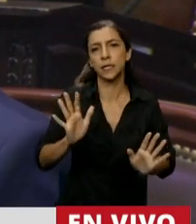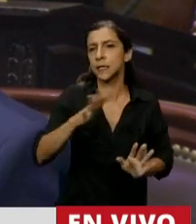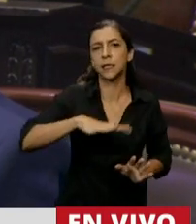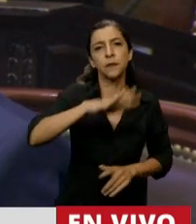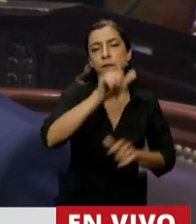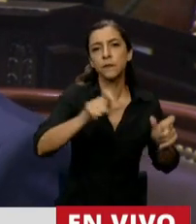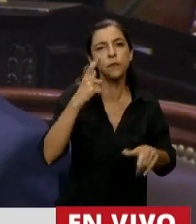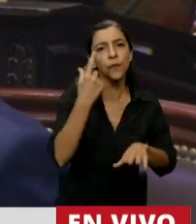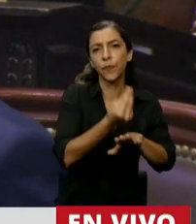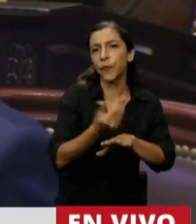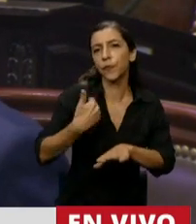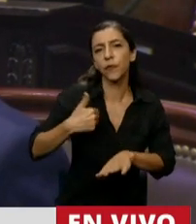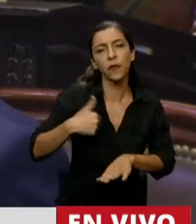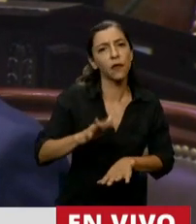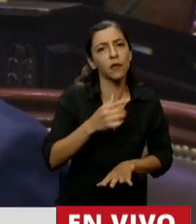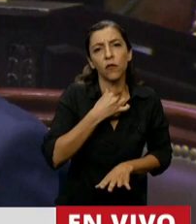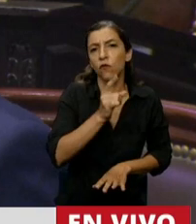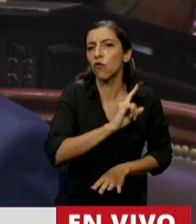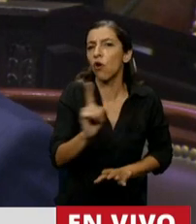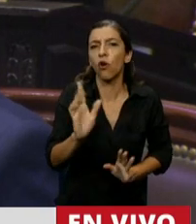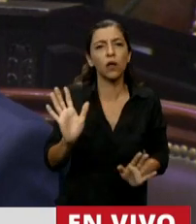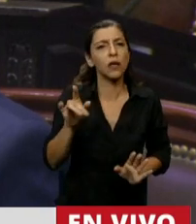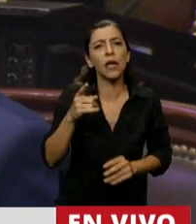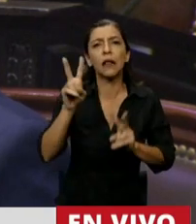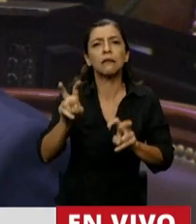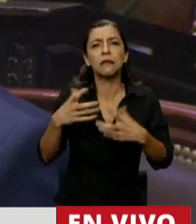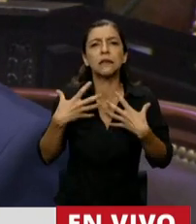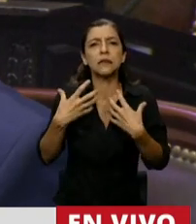quiere que el tema de salud sea